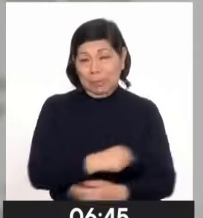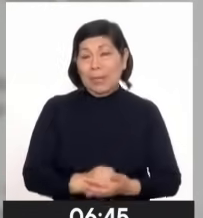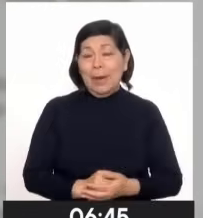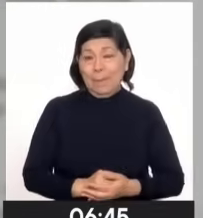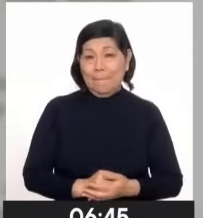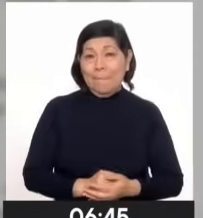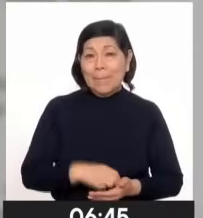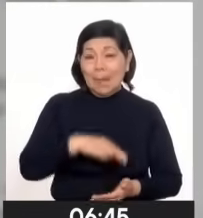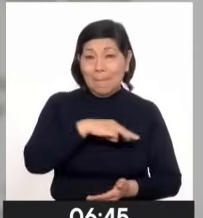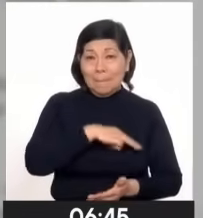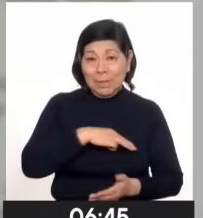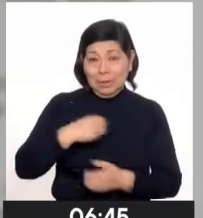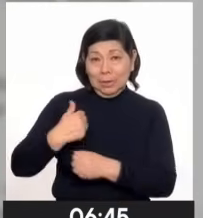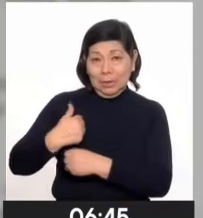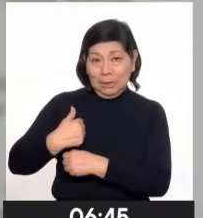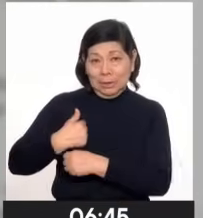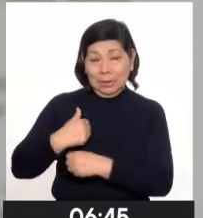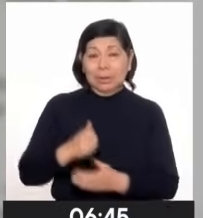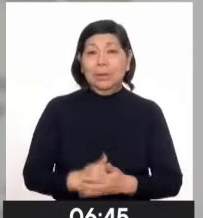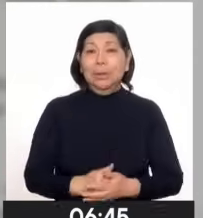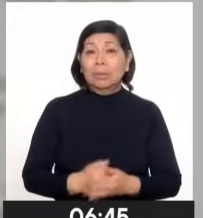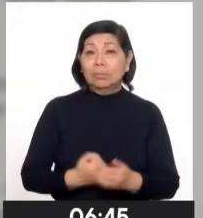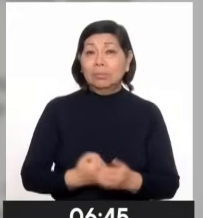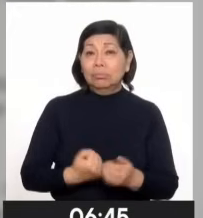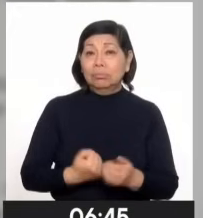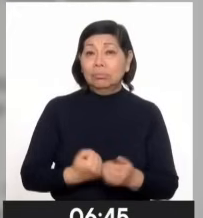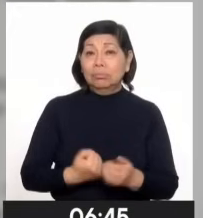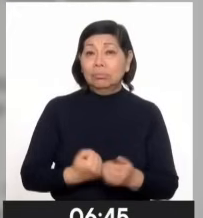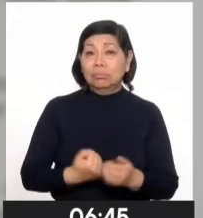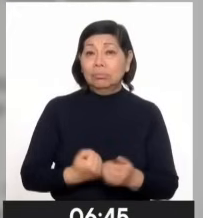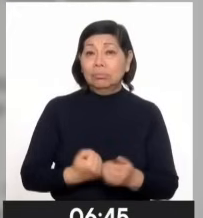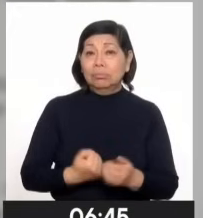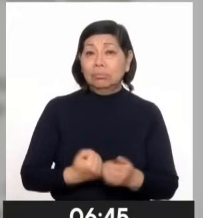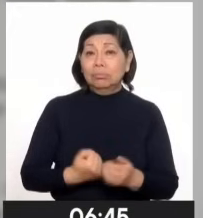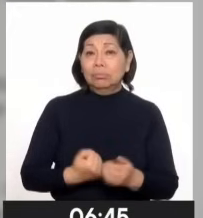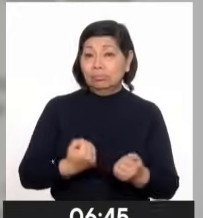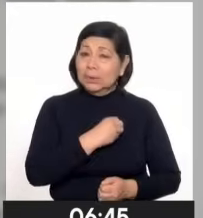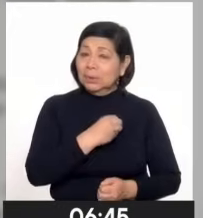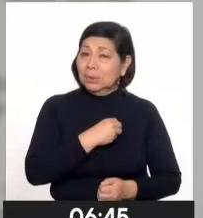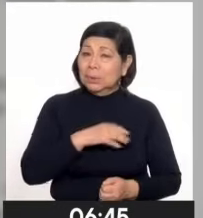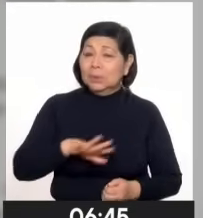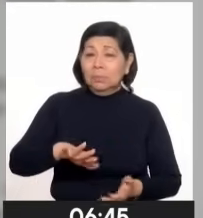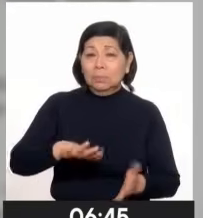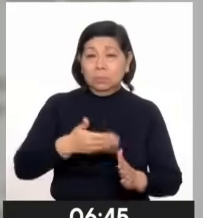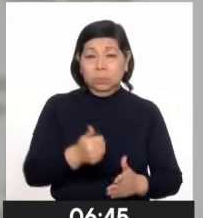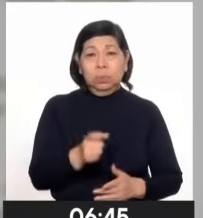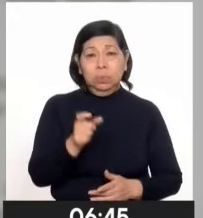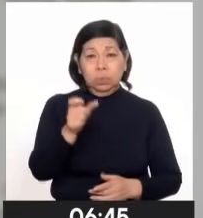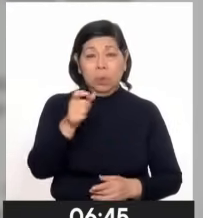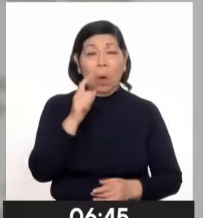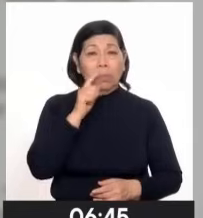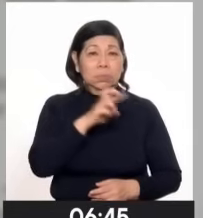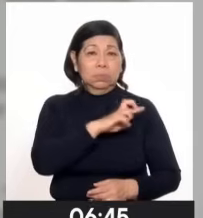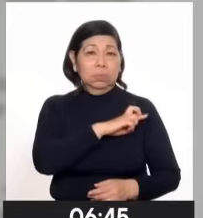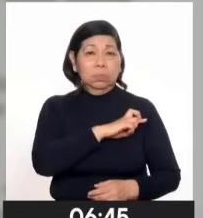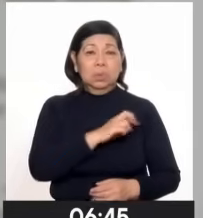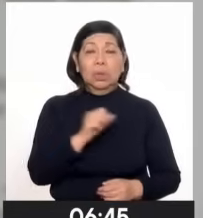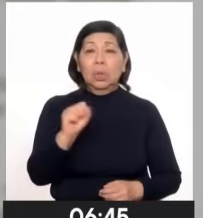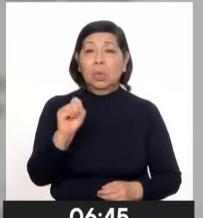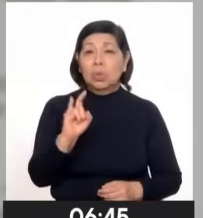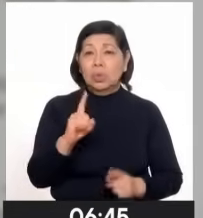Ministerio del interior y el Ministerio de transportes expresaron sus condolencias por el fallecimiento del inspector de la